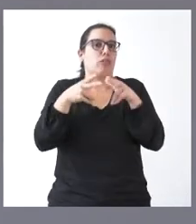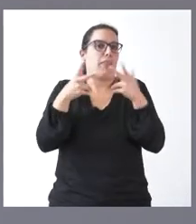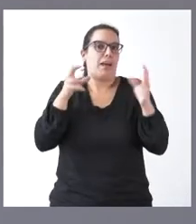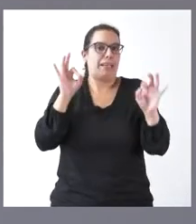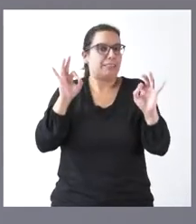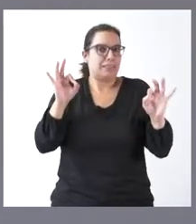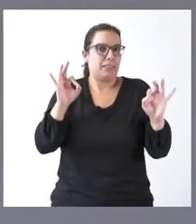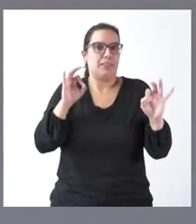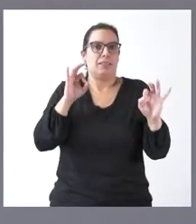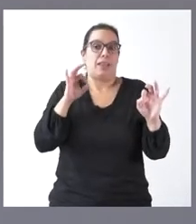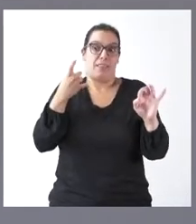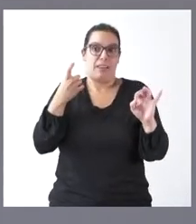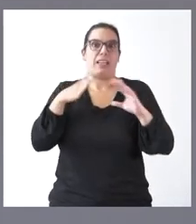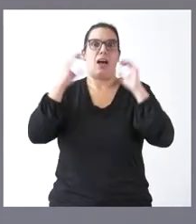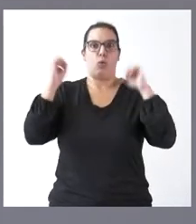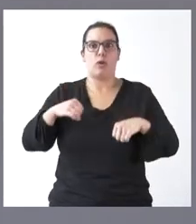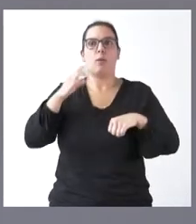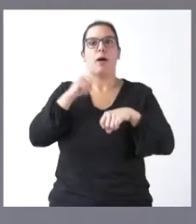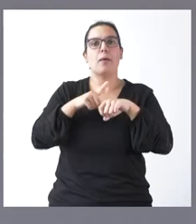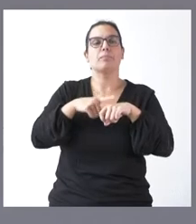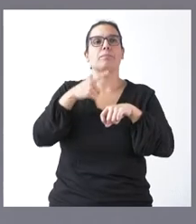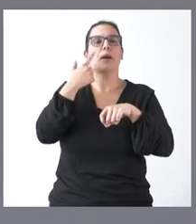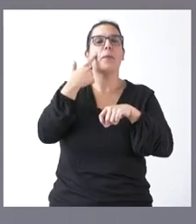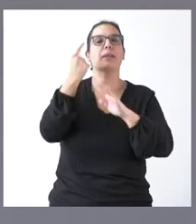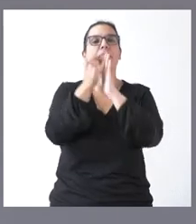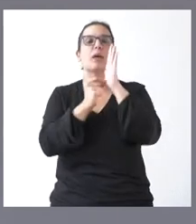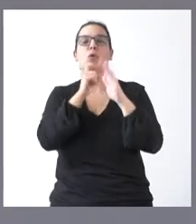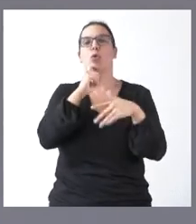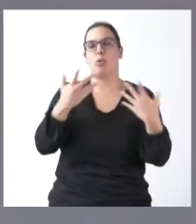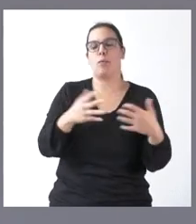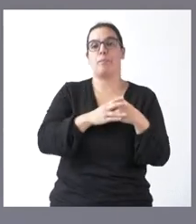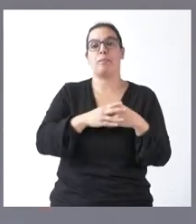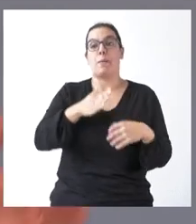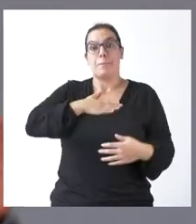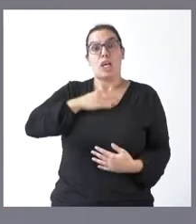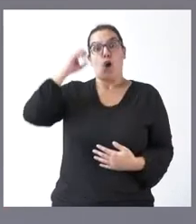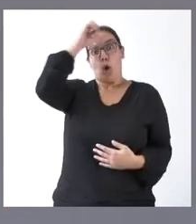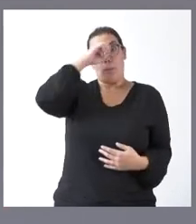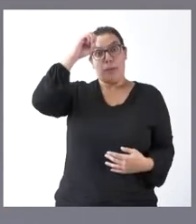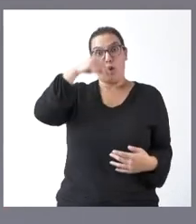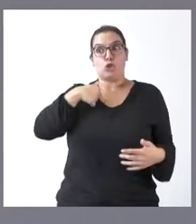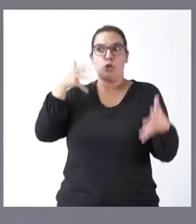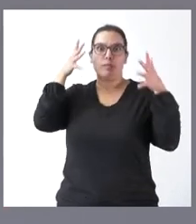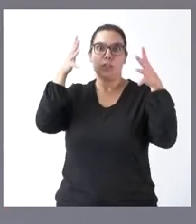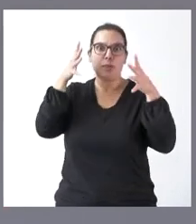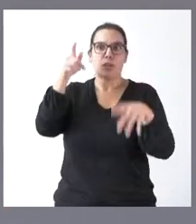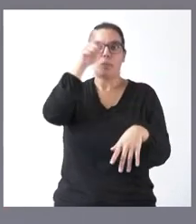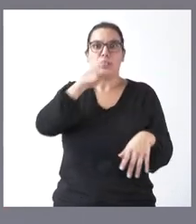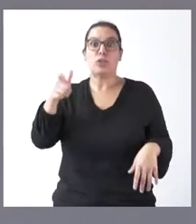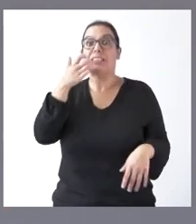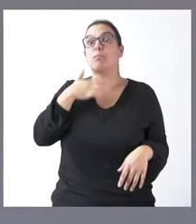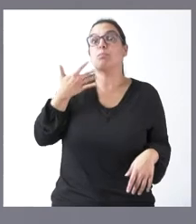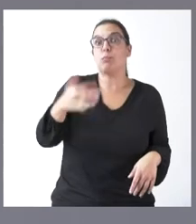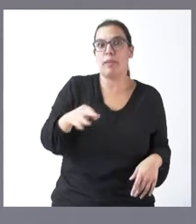esto lo que requiere de consenso y en qué medidas alcanzan acuerdos esta dirección Pero si usted me dice mi opinión Yo la recomendación que le hago a los ciudadanos es que aquellos que puedan